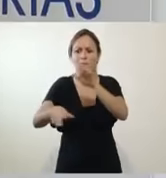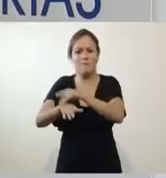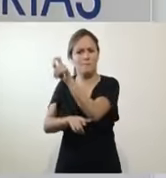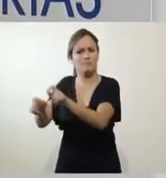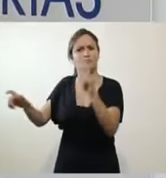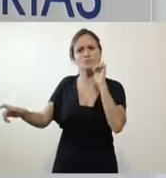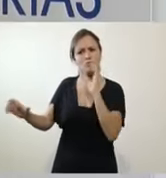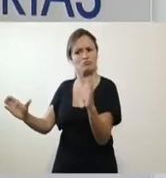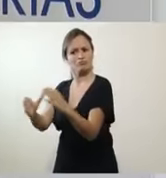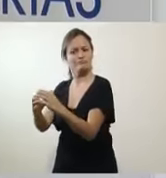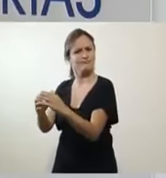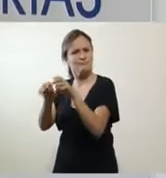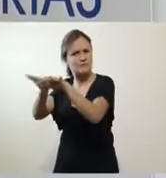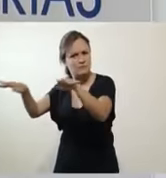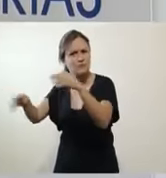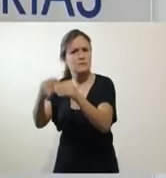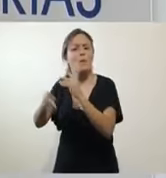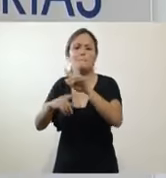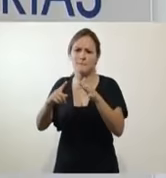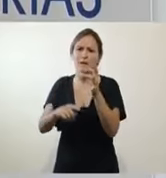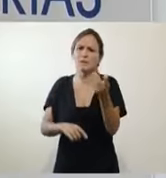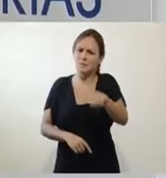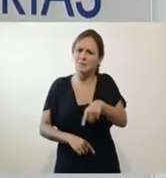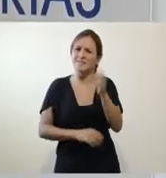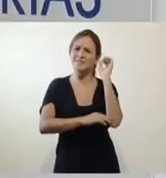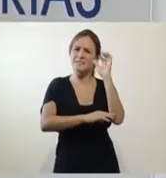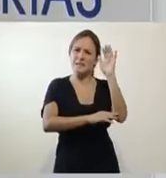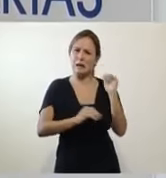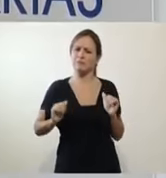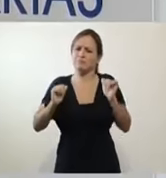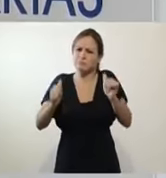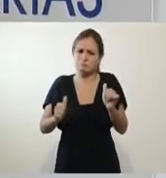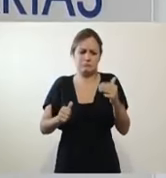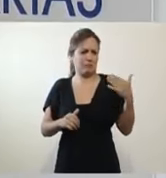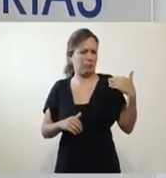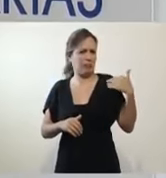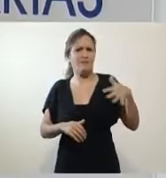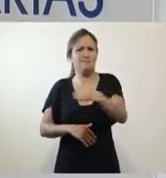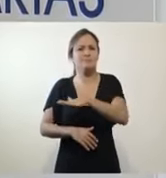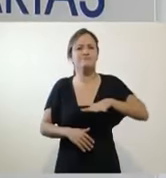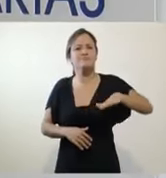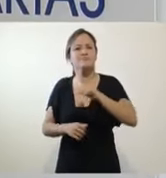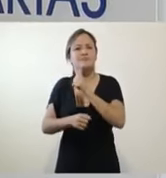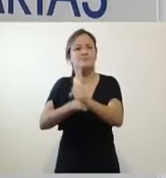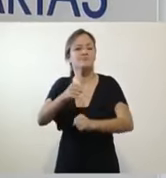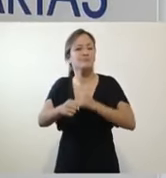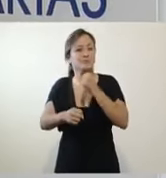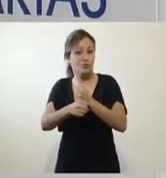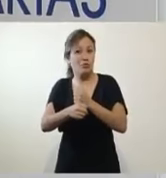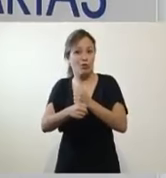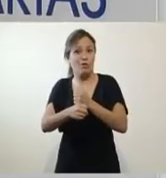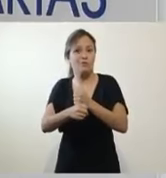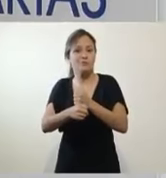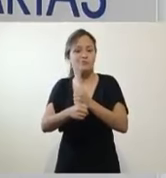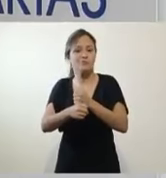el colectivo, incluso ya hemos empezado con las primeras charlas, además recientemente dimos una concretamente